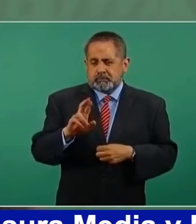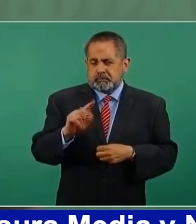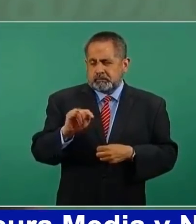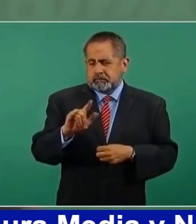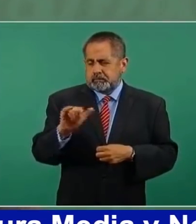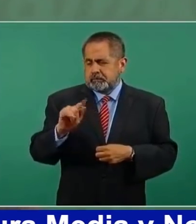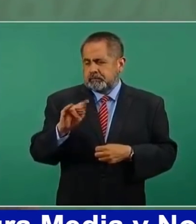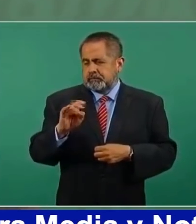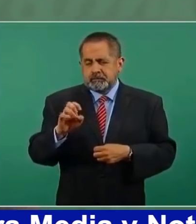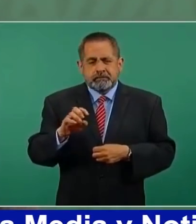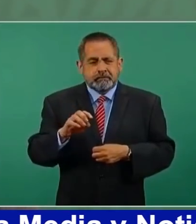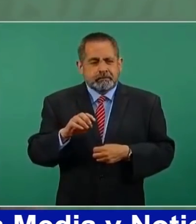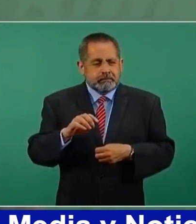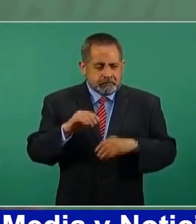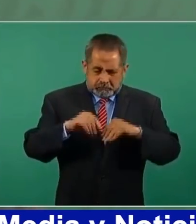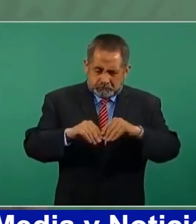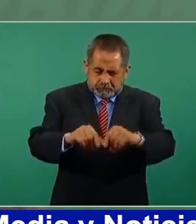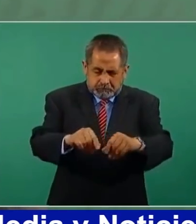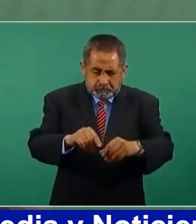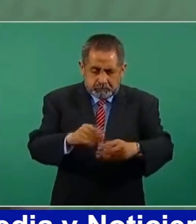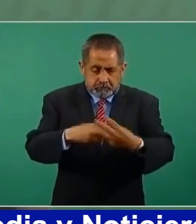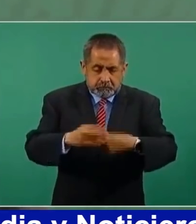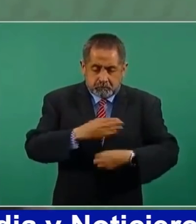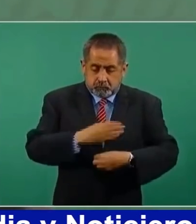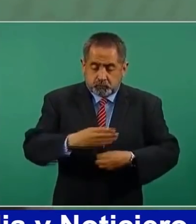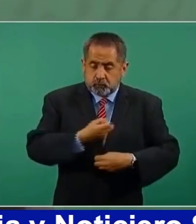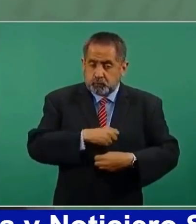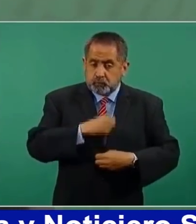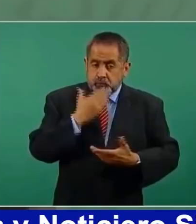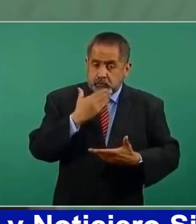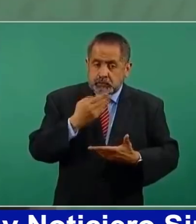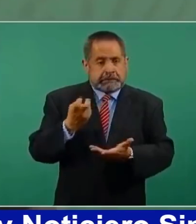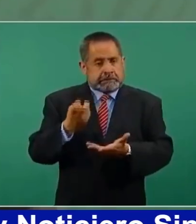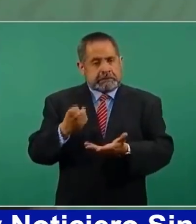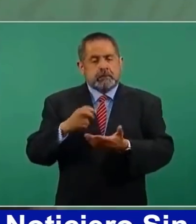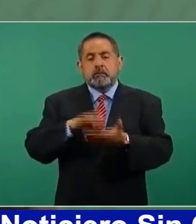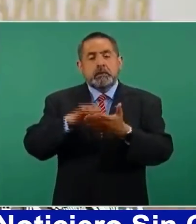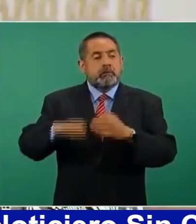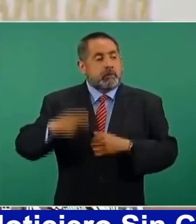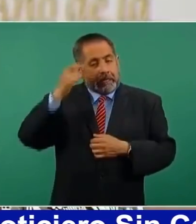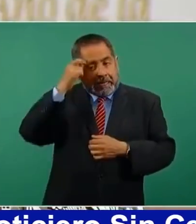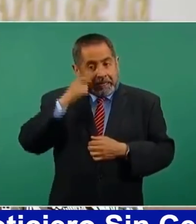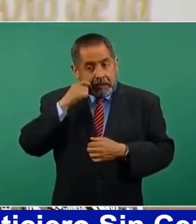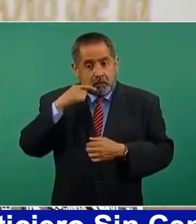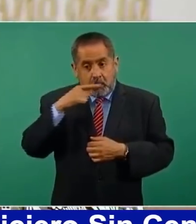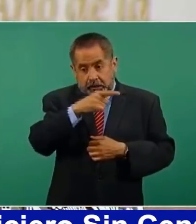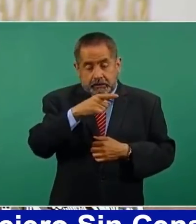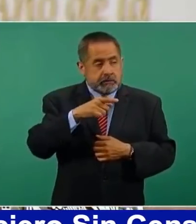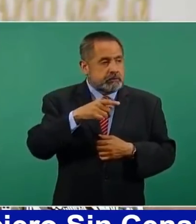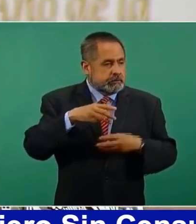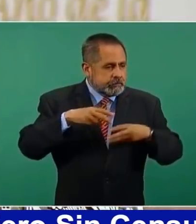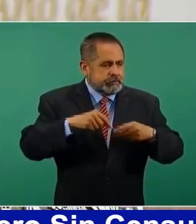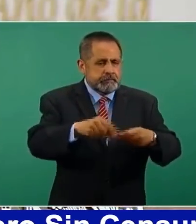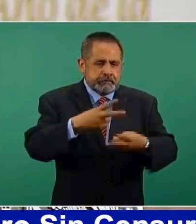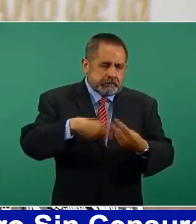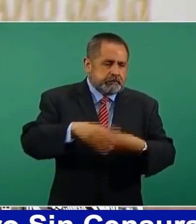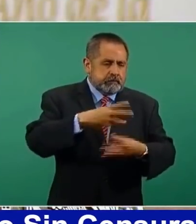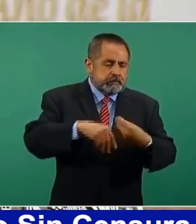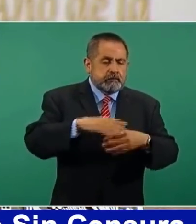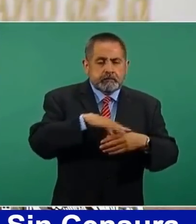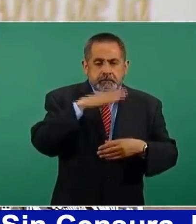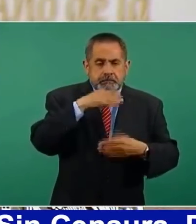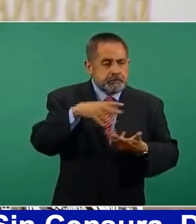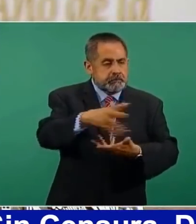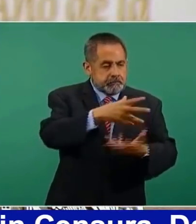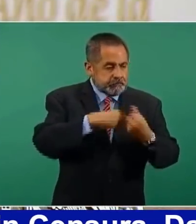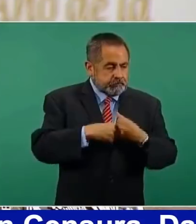Hay casos como en Guerrero de que toda la producción era para autoconsumo, la producción de maíz,